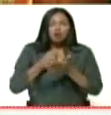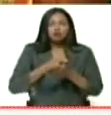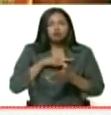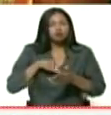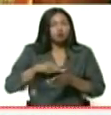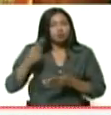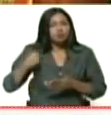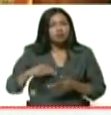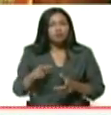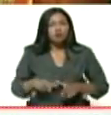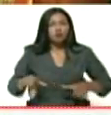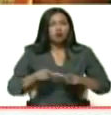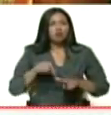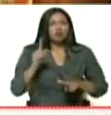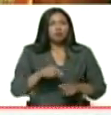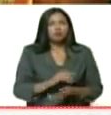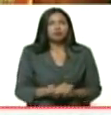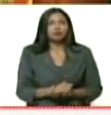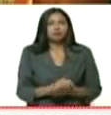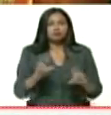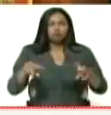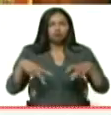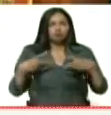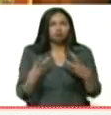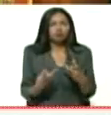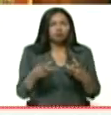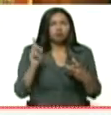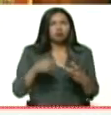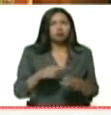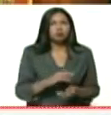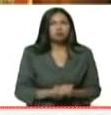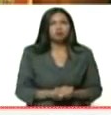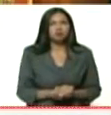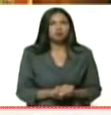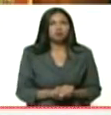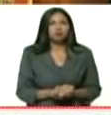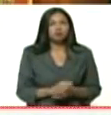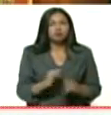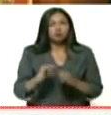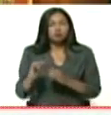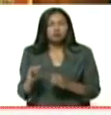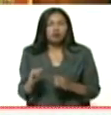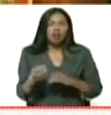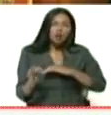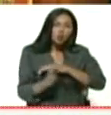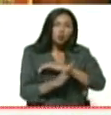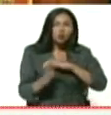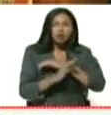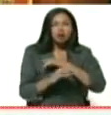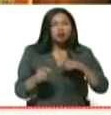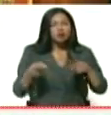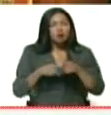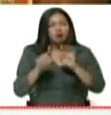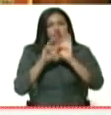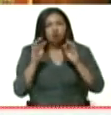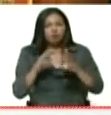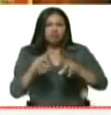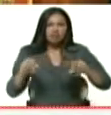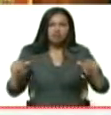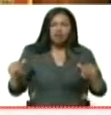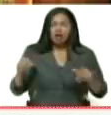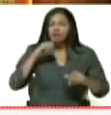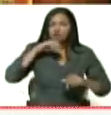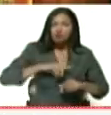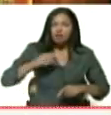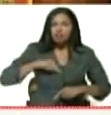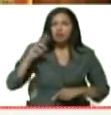dando por la reivindicación de la Guayana Esequiba como territorio histórico